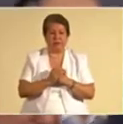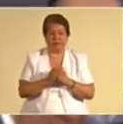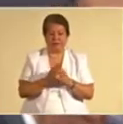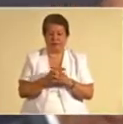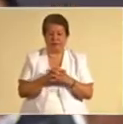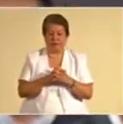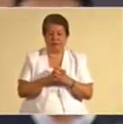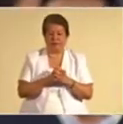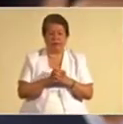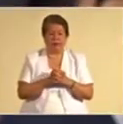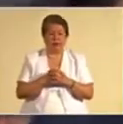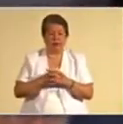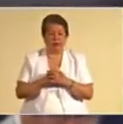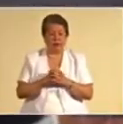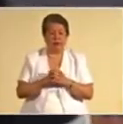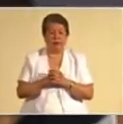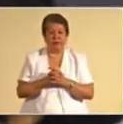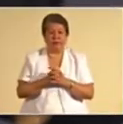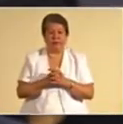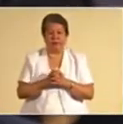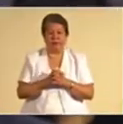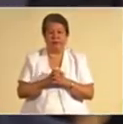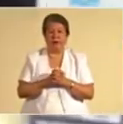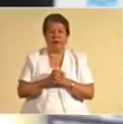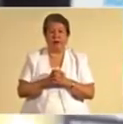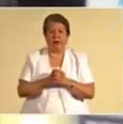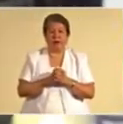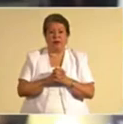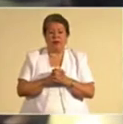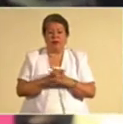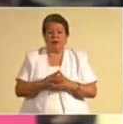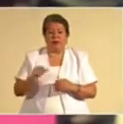un minuto para responder a la experta. Doctora, hoy,